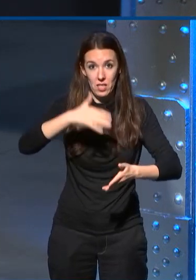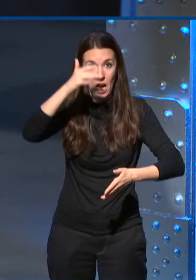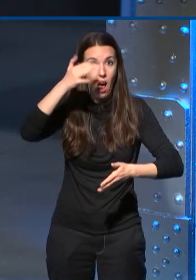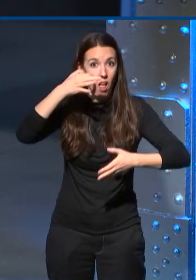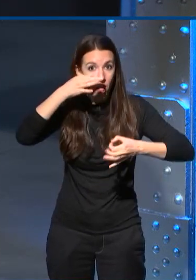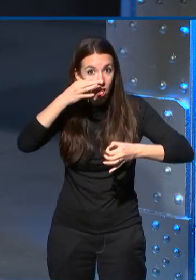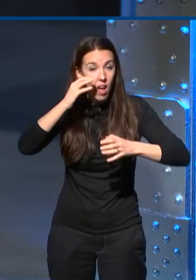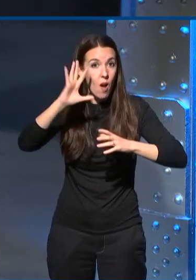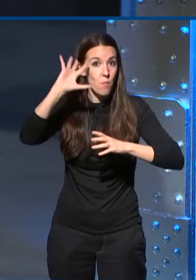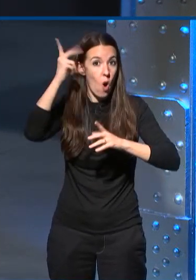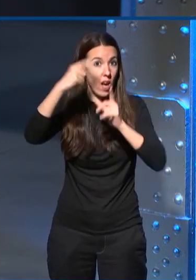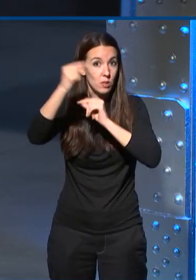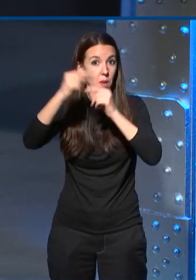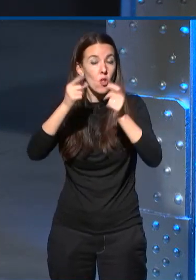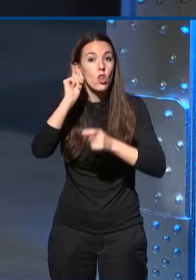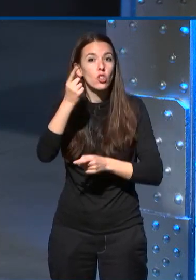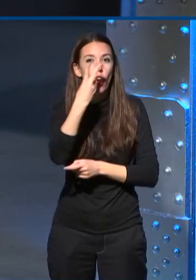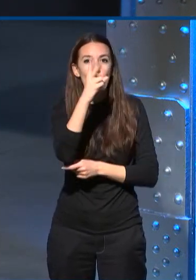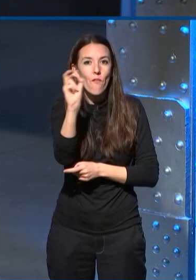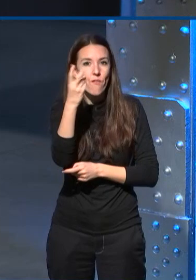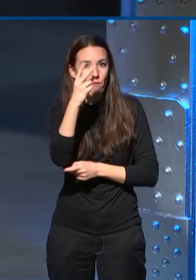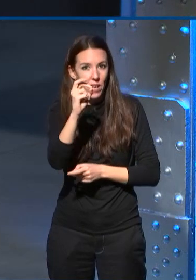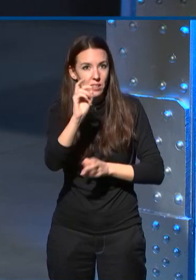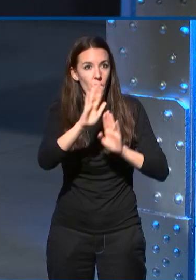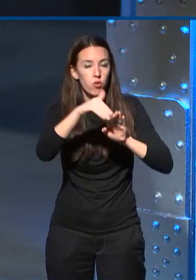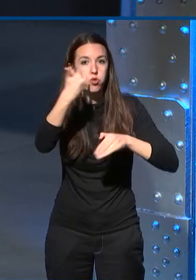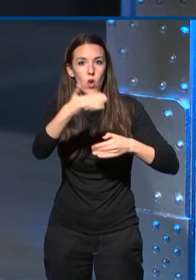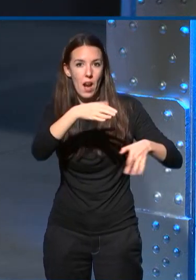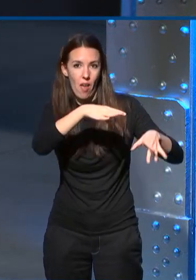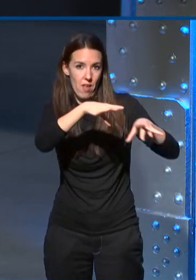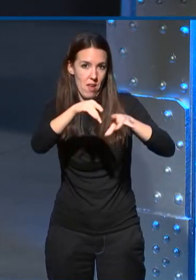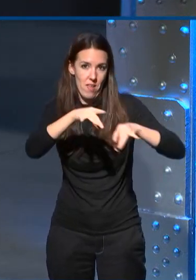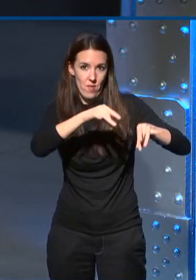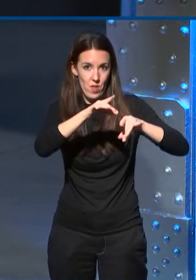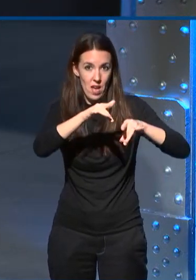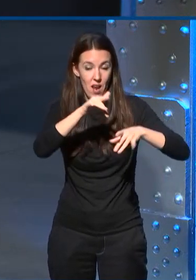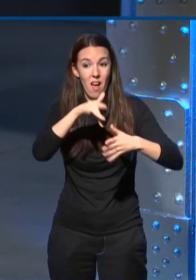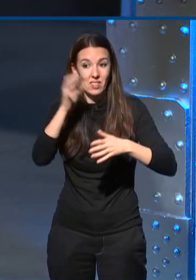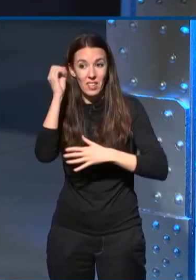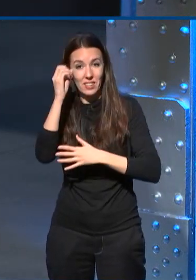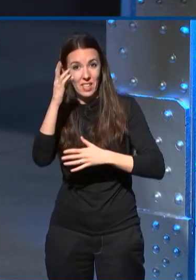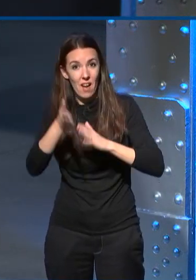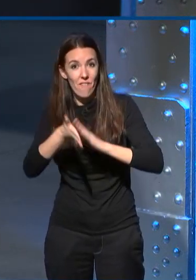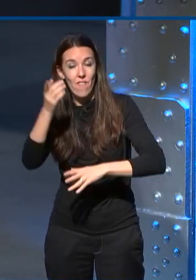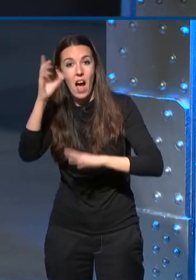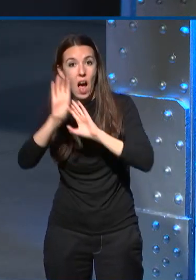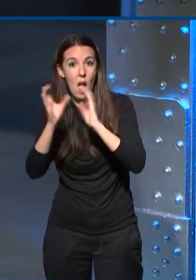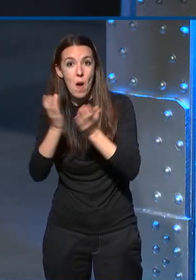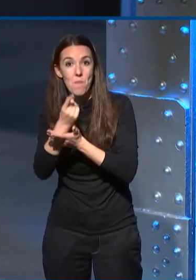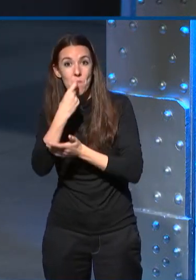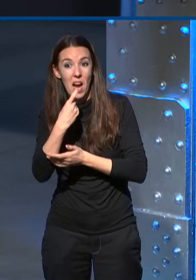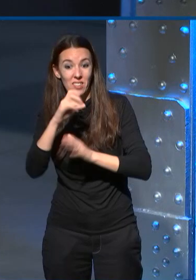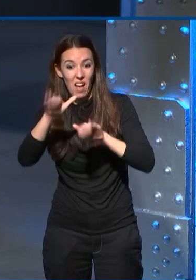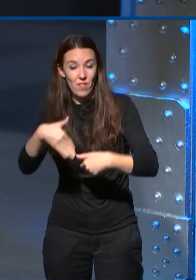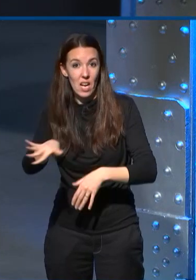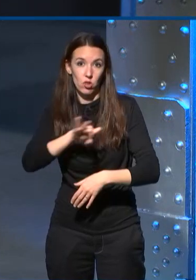en el espacio, solamente 20 han escapado de la órbita terrestre. Y esta charla es de ir a Marte. O sea, ya se imaginan que me ha tocado al final la